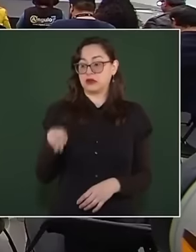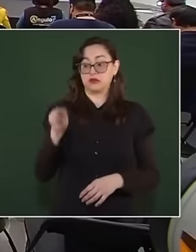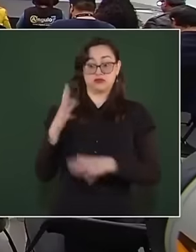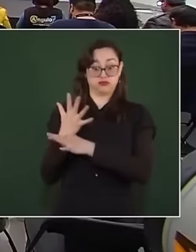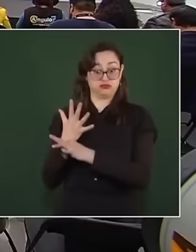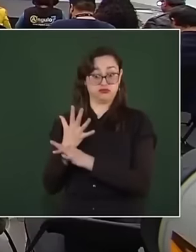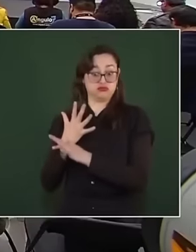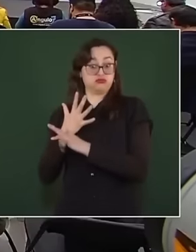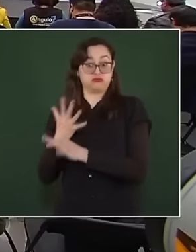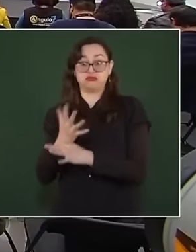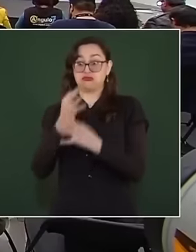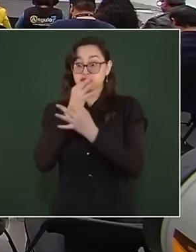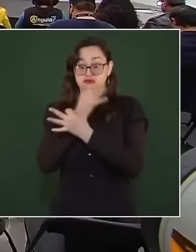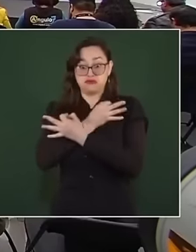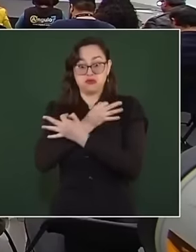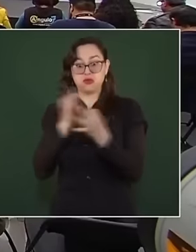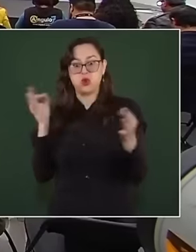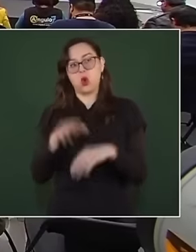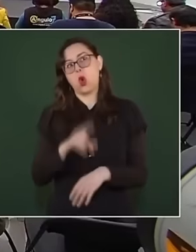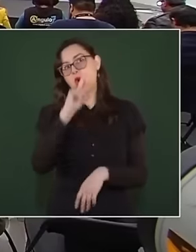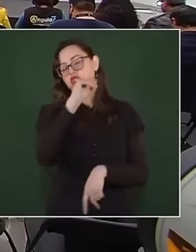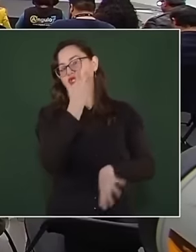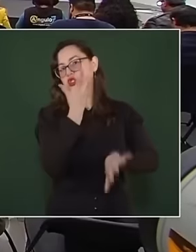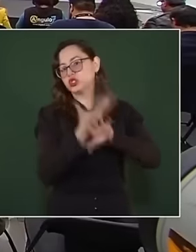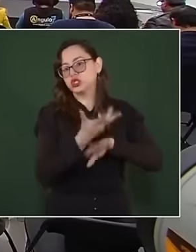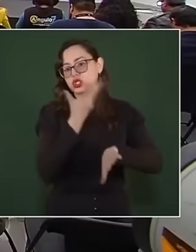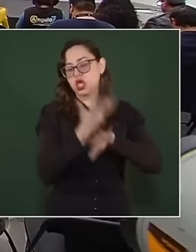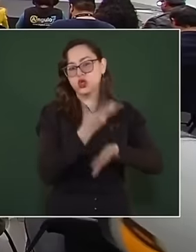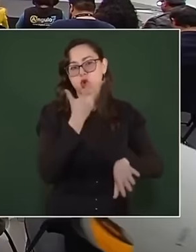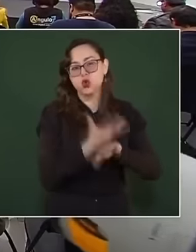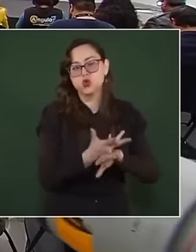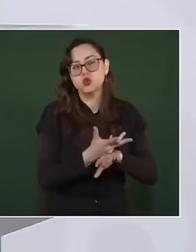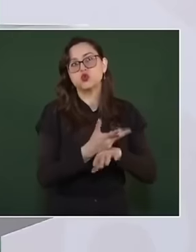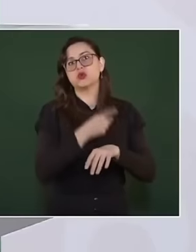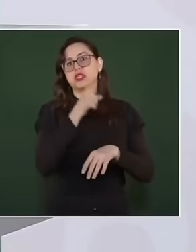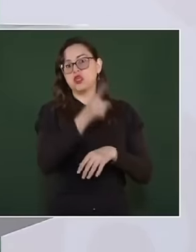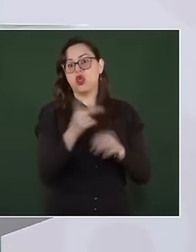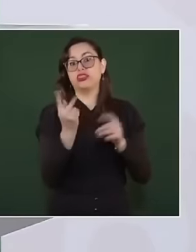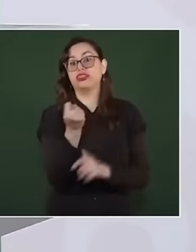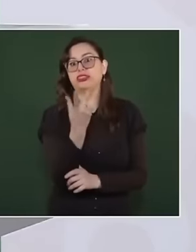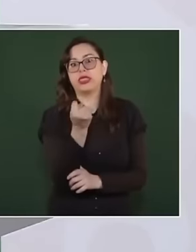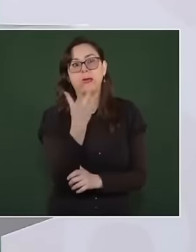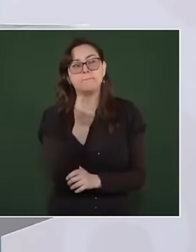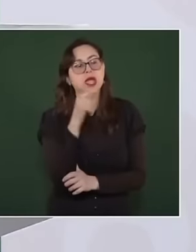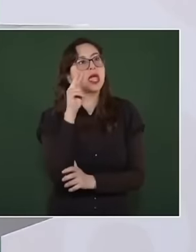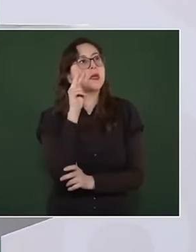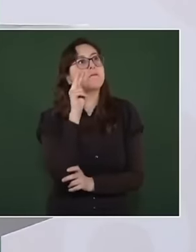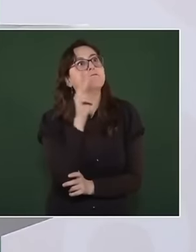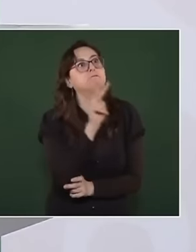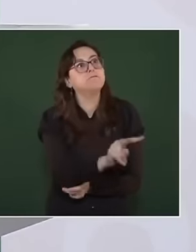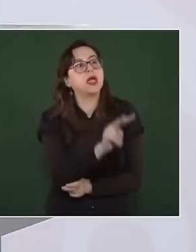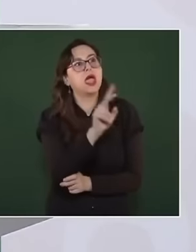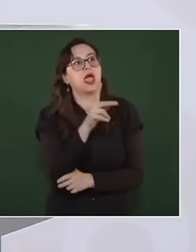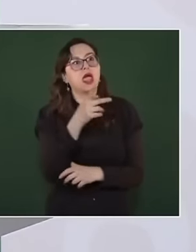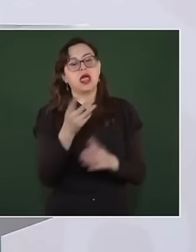basado en la serie policiaca de Estados Unidos 24 horas decidió construir